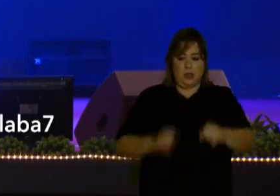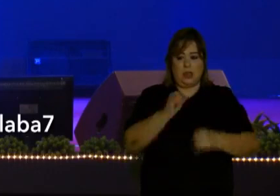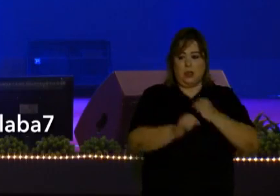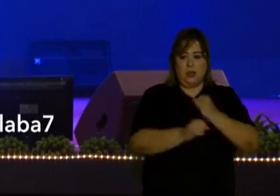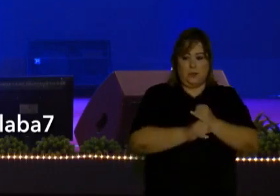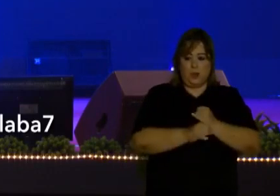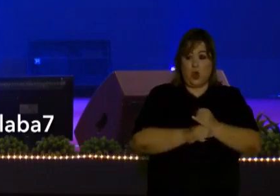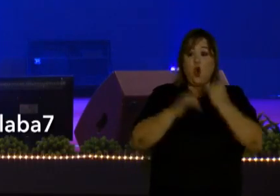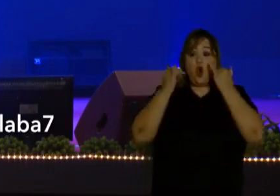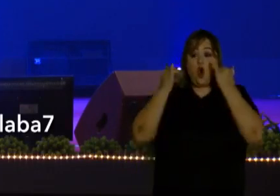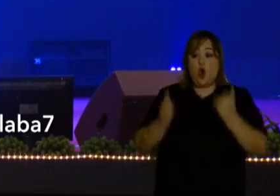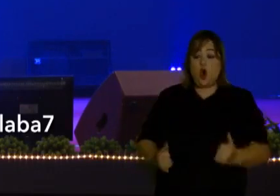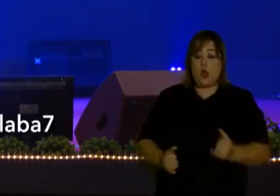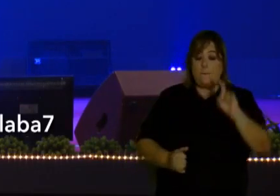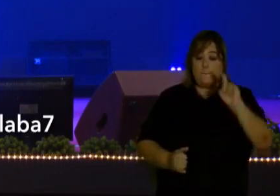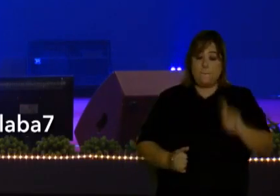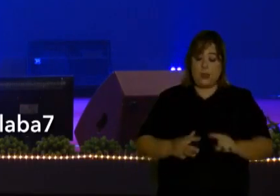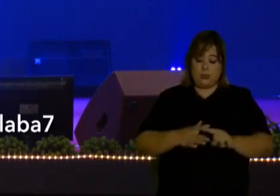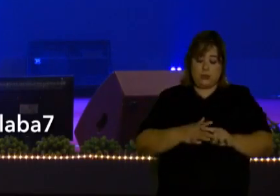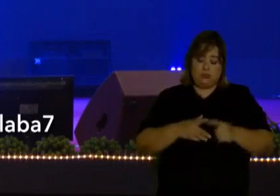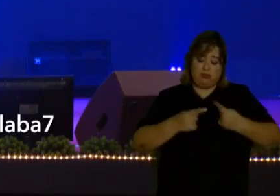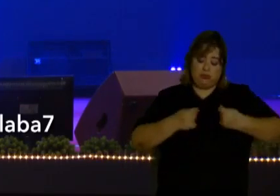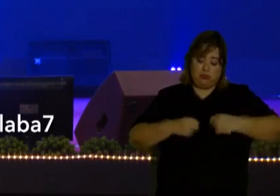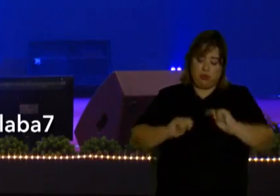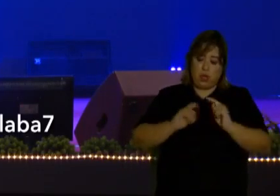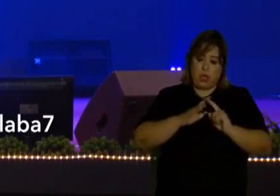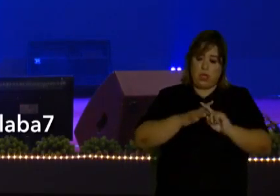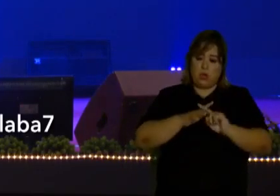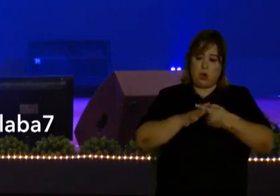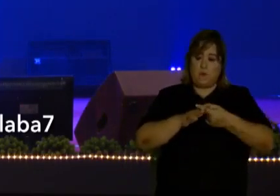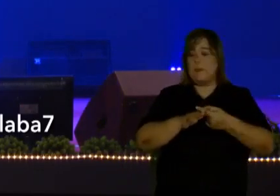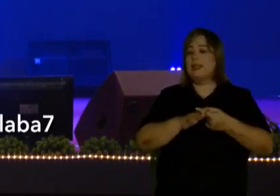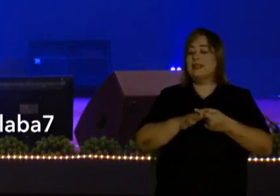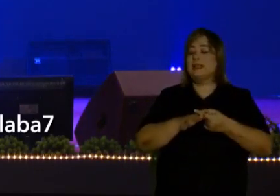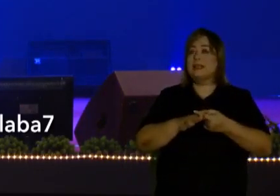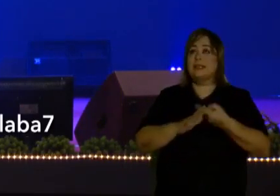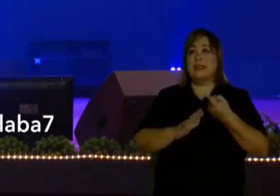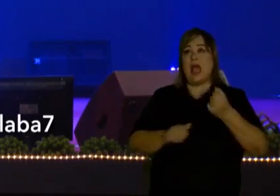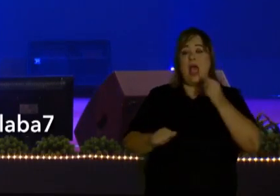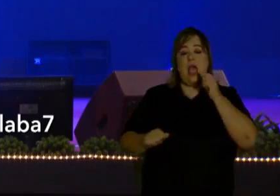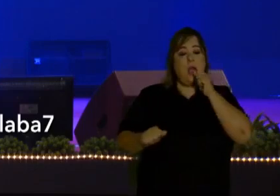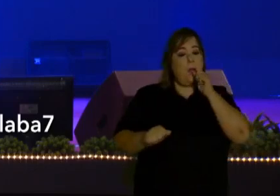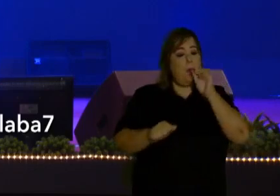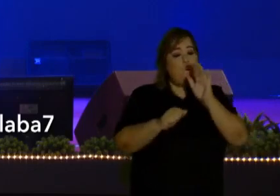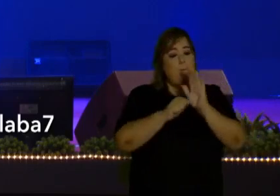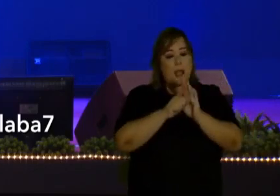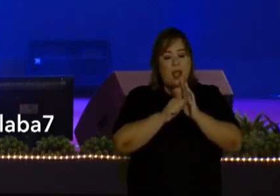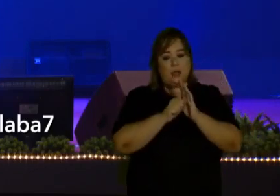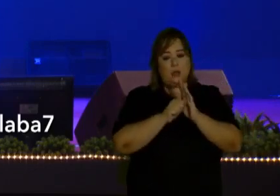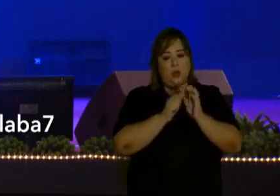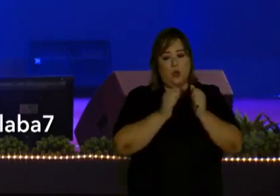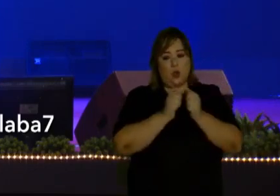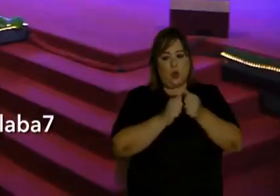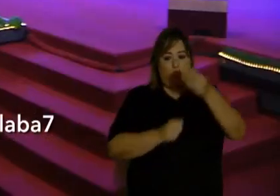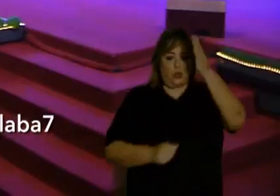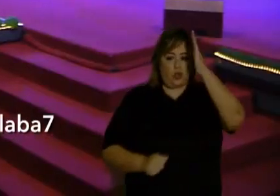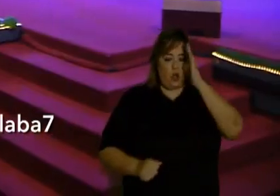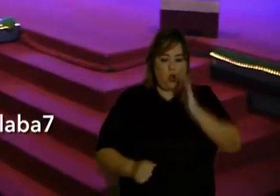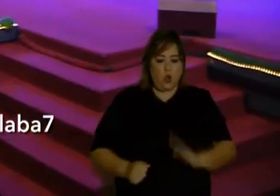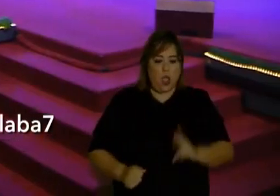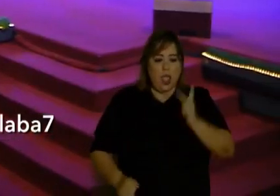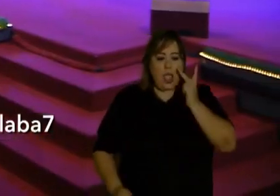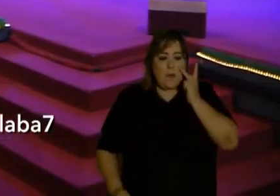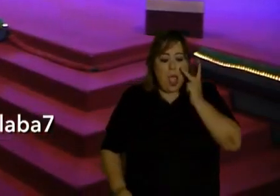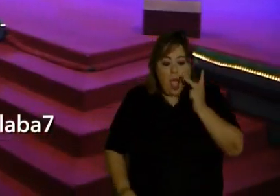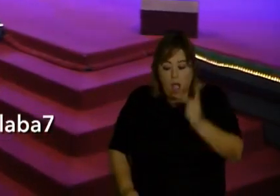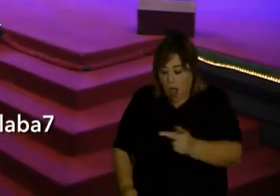para entrar en pacto, para comenzar a caminar en autoridad, comenzar a caminar en orden, y tú vas a comenzar a ver que todo lo que la Biblia